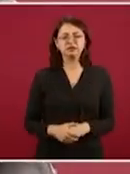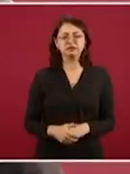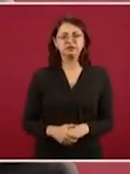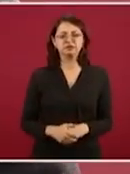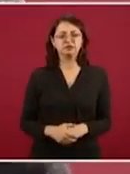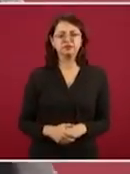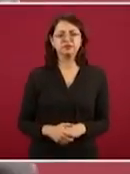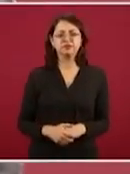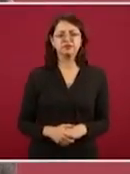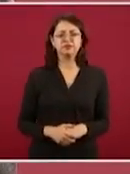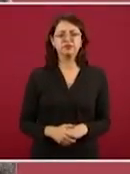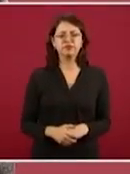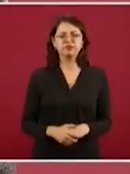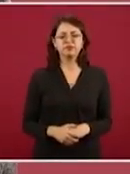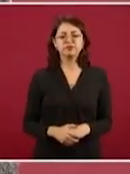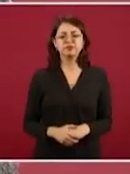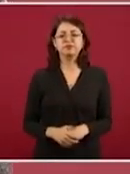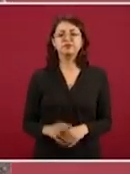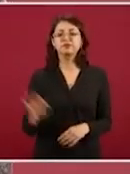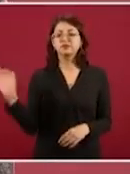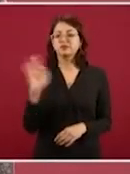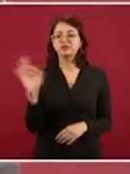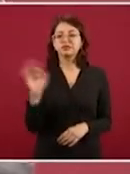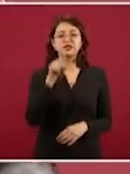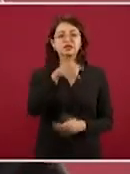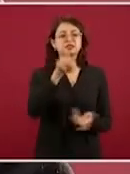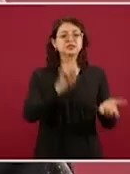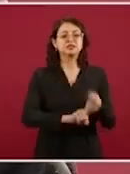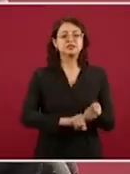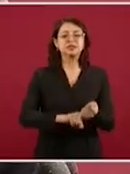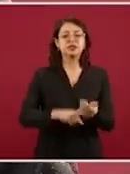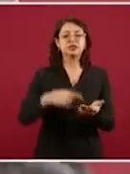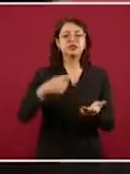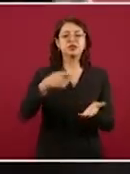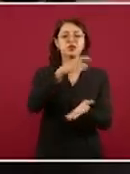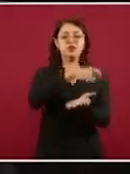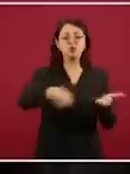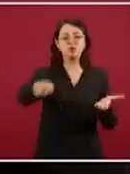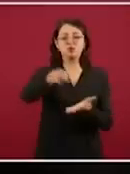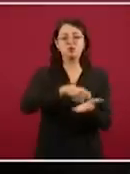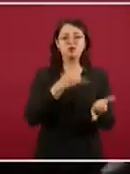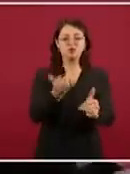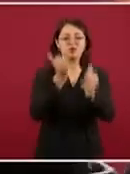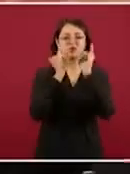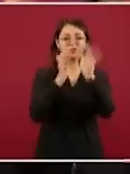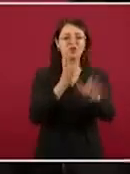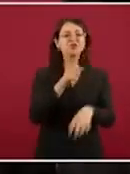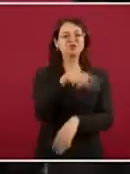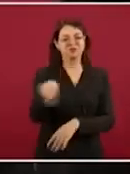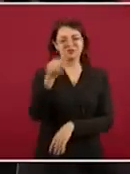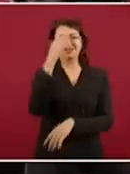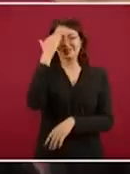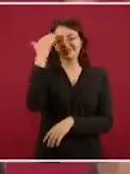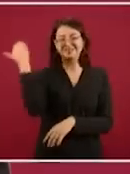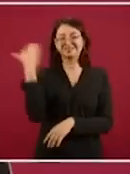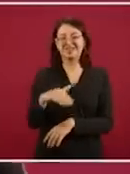y que seguramente ahí estaban las boletas del fraude. Ya ven cómo era antes.